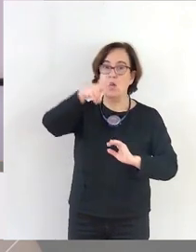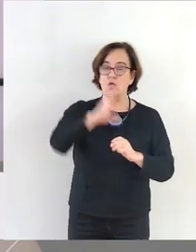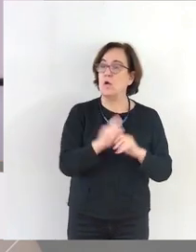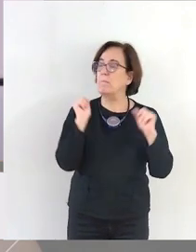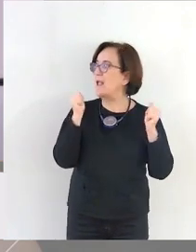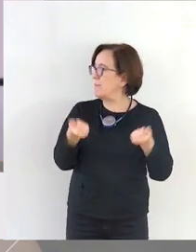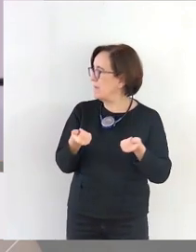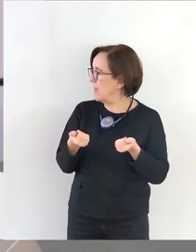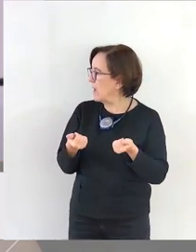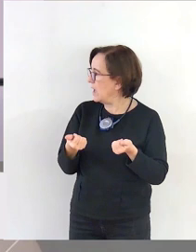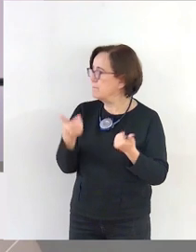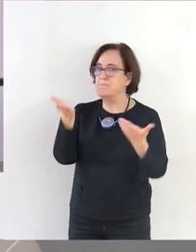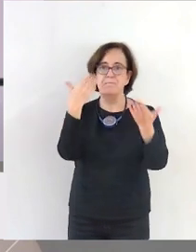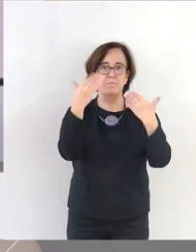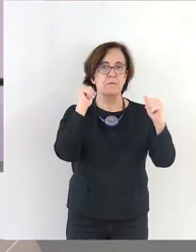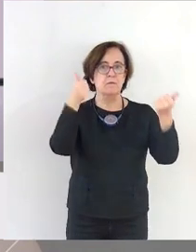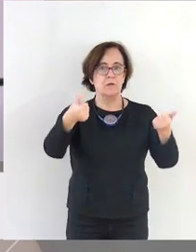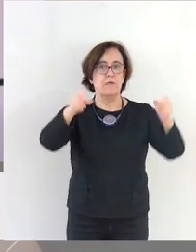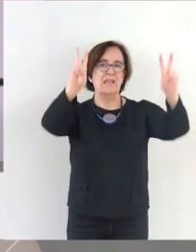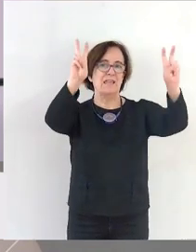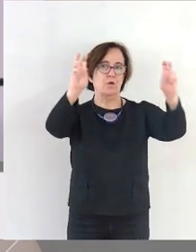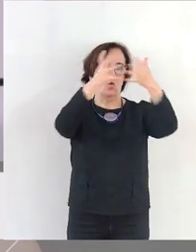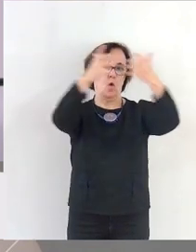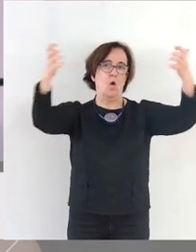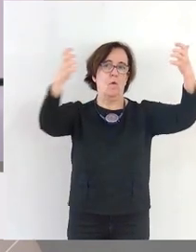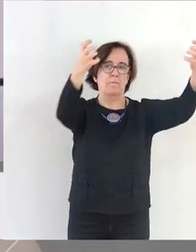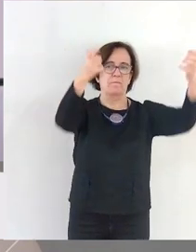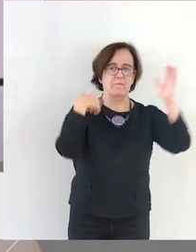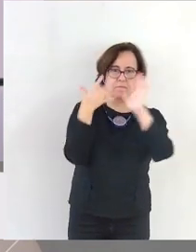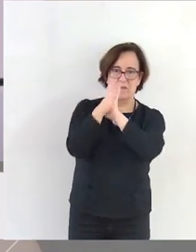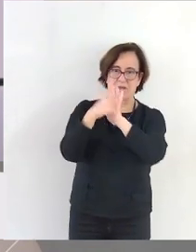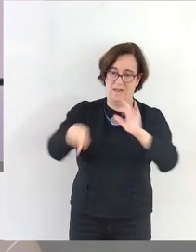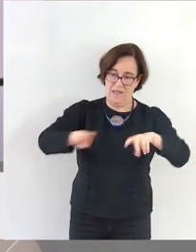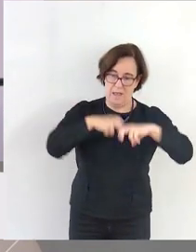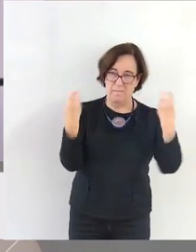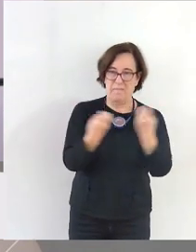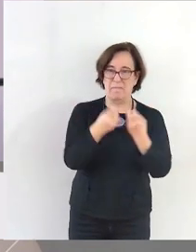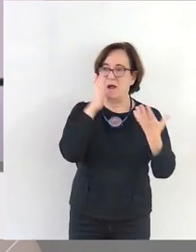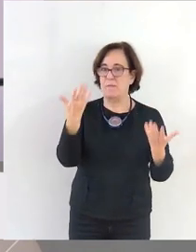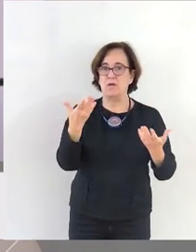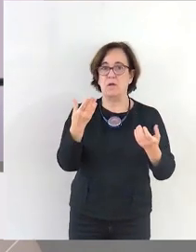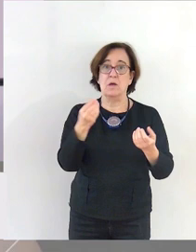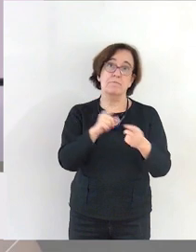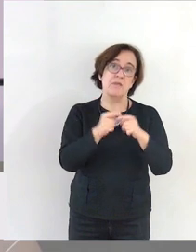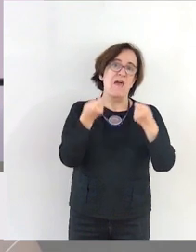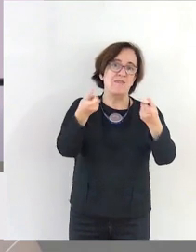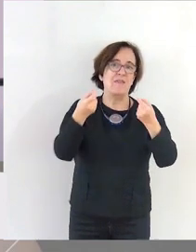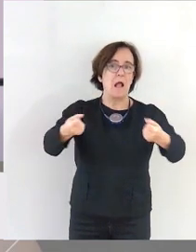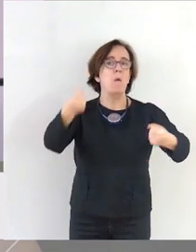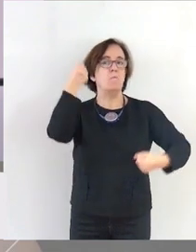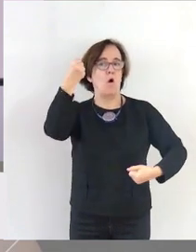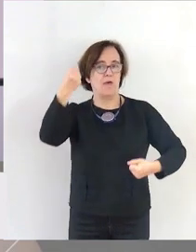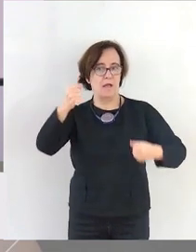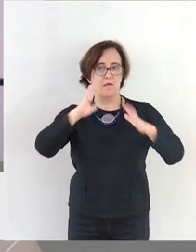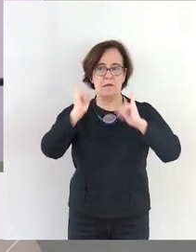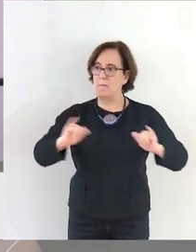para empezar este diálogo empezamos por el título a qué no el título de la mesa no que recuerdo que era empoderamiento energético para un